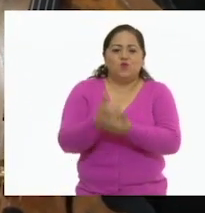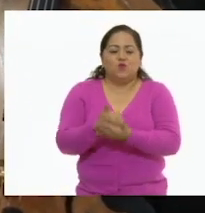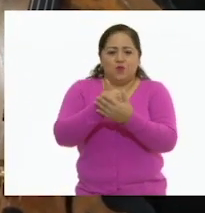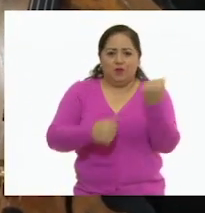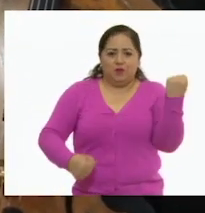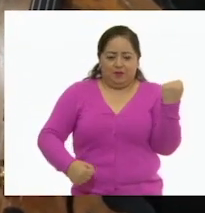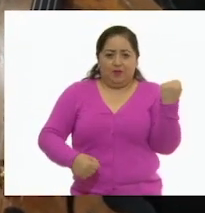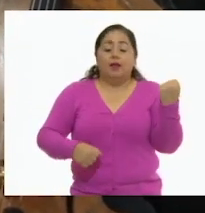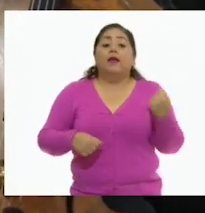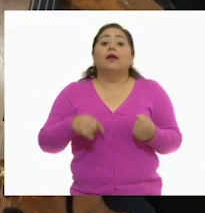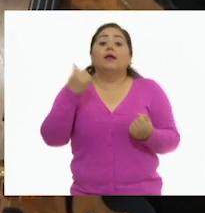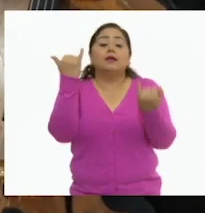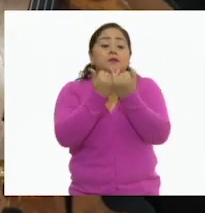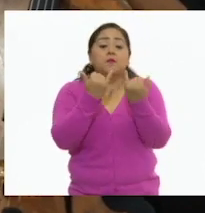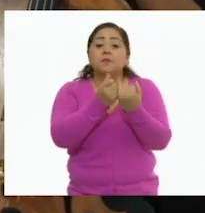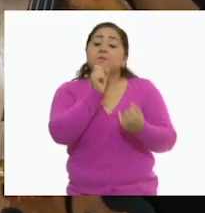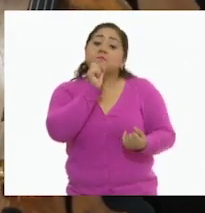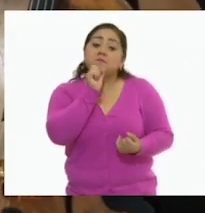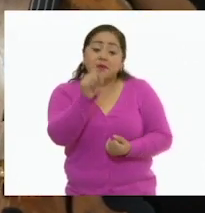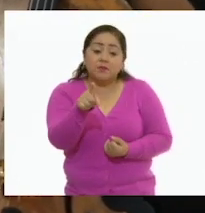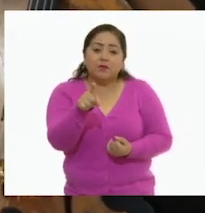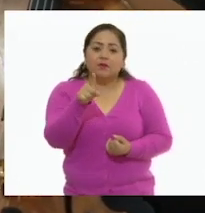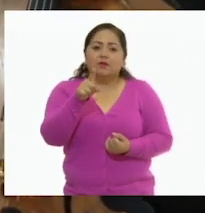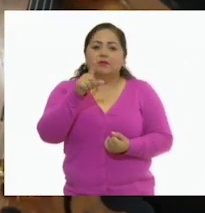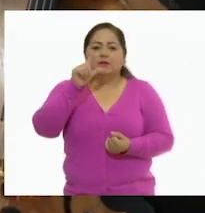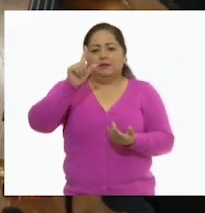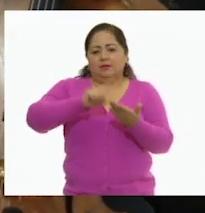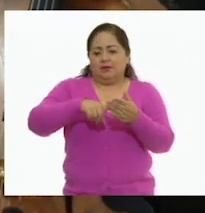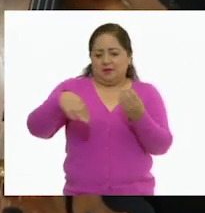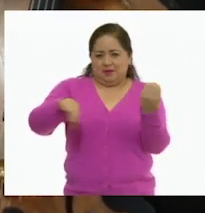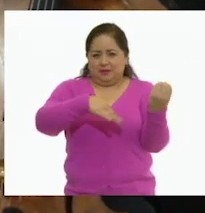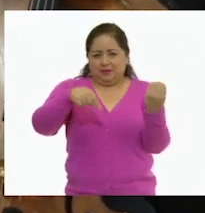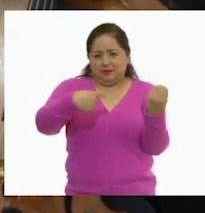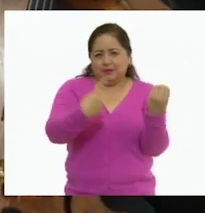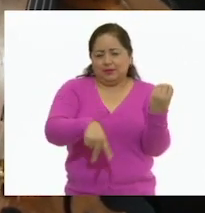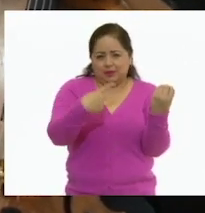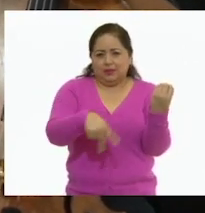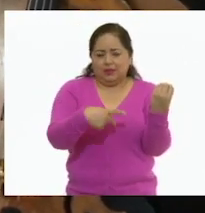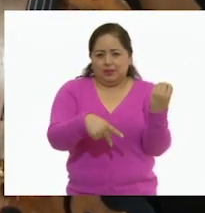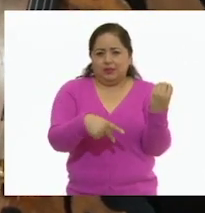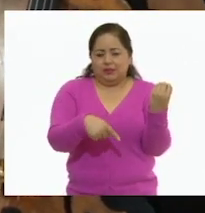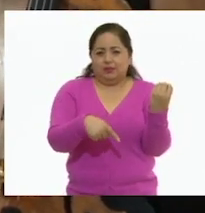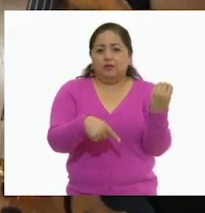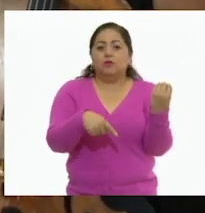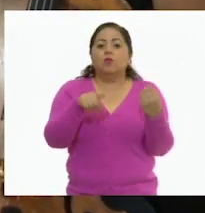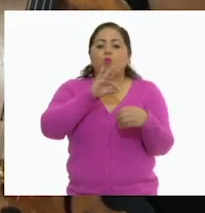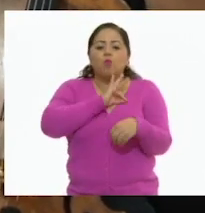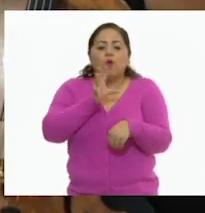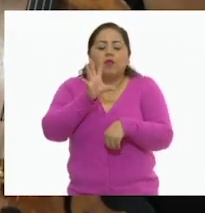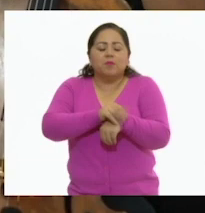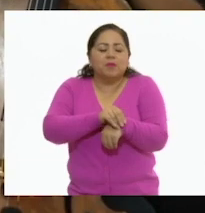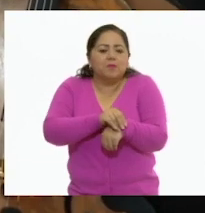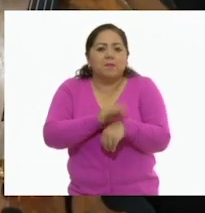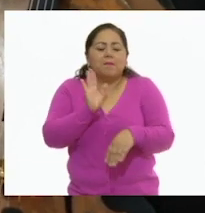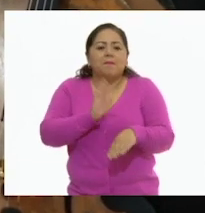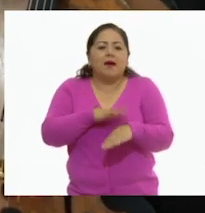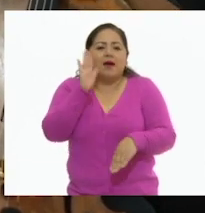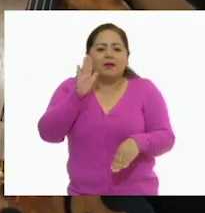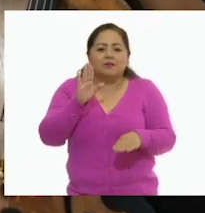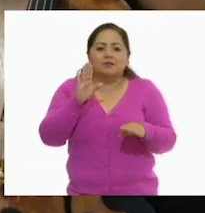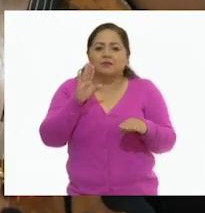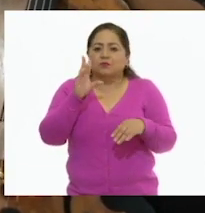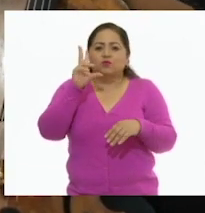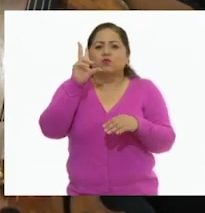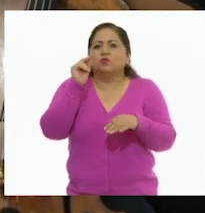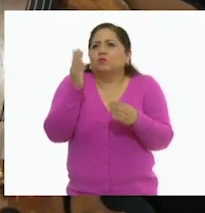A causa también de la fisionomía del instrumento, nos permite accesar a un registro